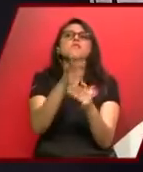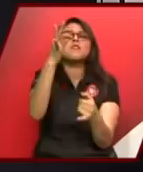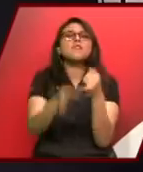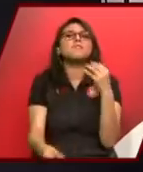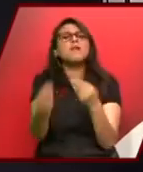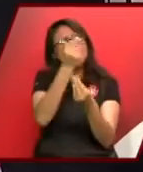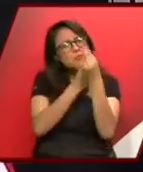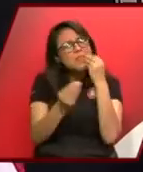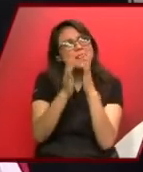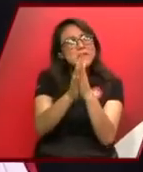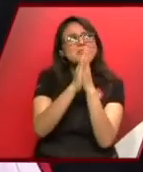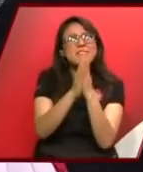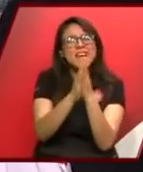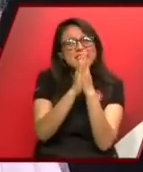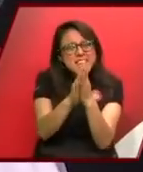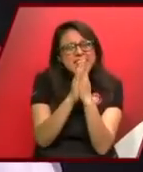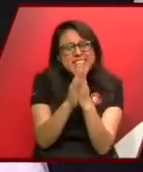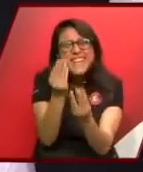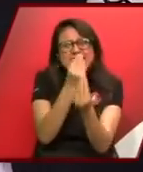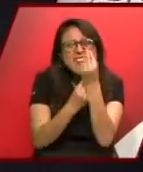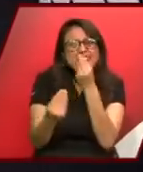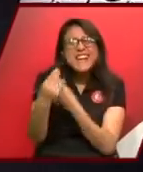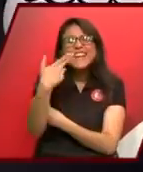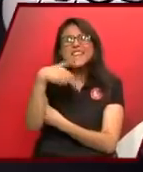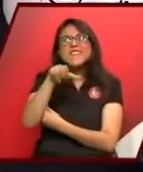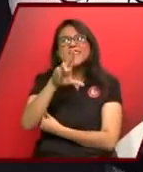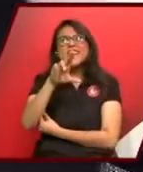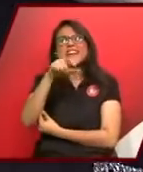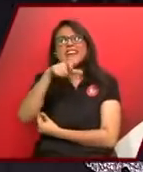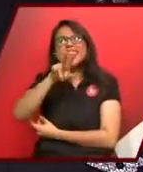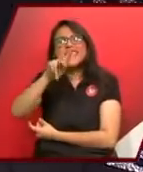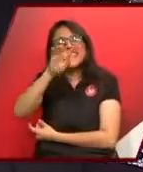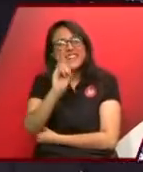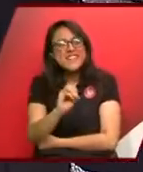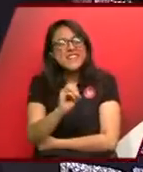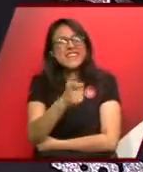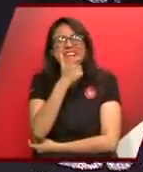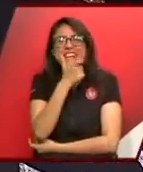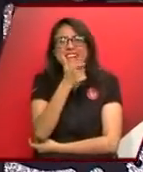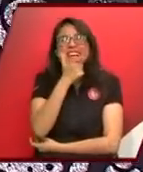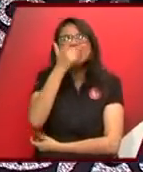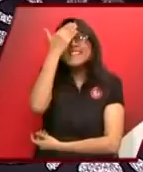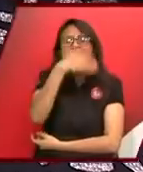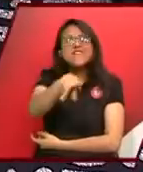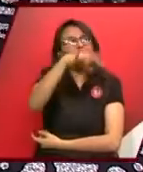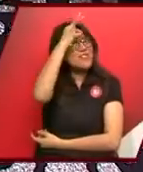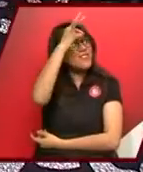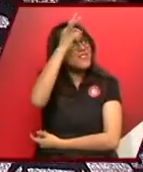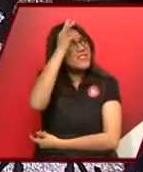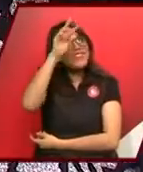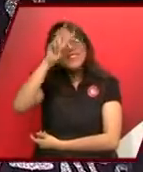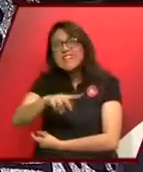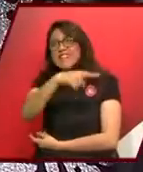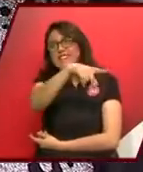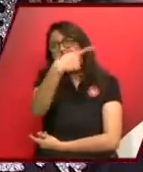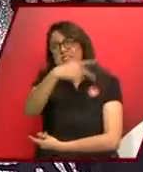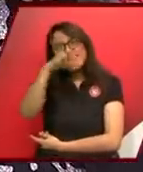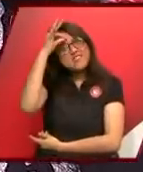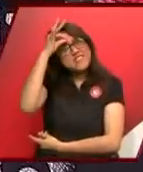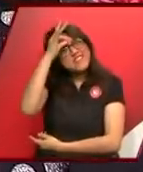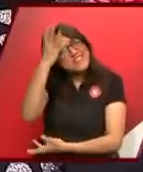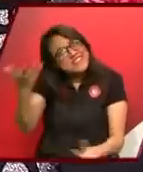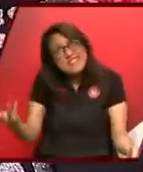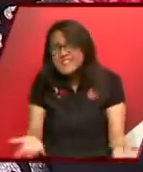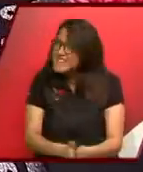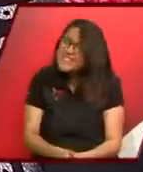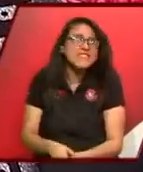última cena. Me poquito ya. ¿Sabe por qué se va? Por tonto. Ajá. Vea, vea, vea, vamos vea.